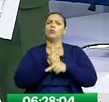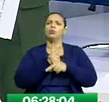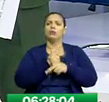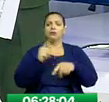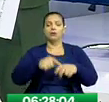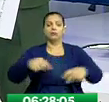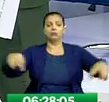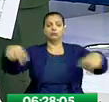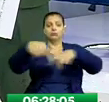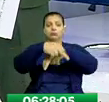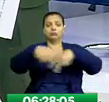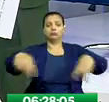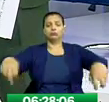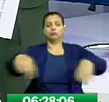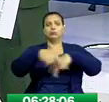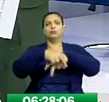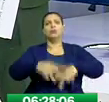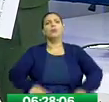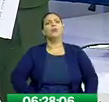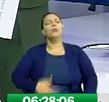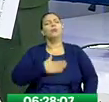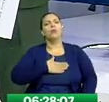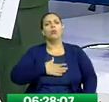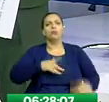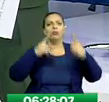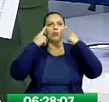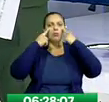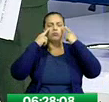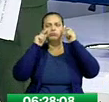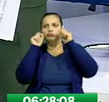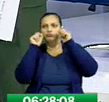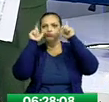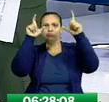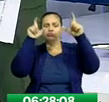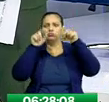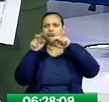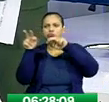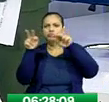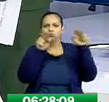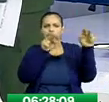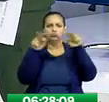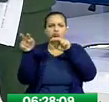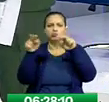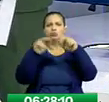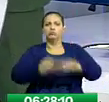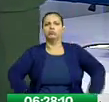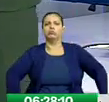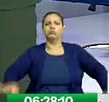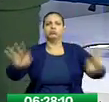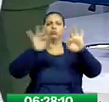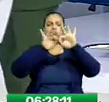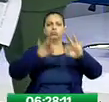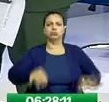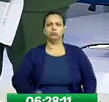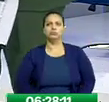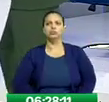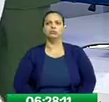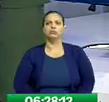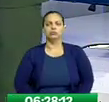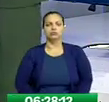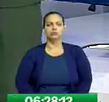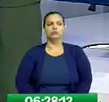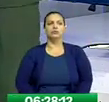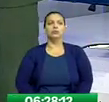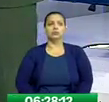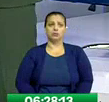se va a cruzar y en qué momento llegó Harry Sucio. Y en qué momento usted puede hacerlo. Con lluvia la gente no ve